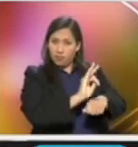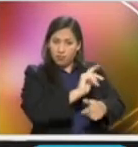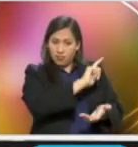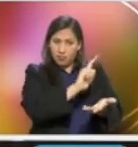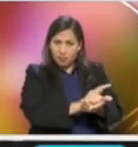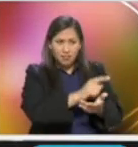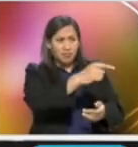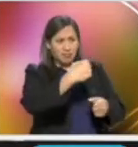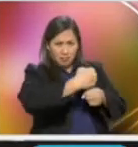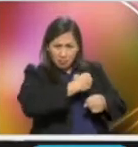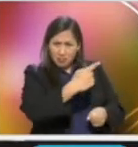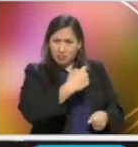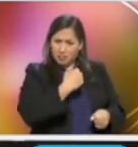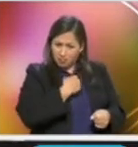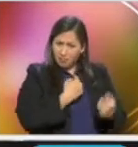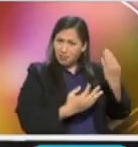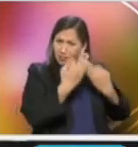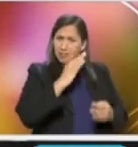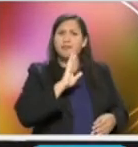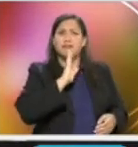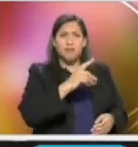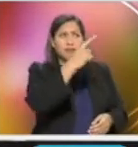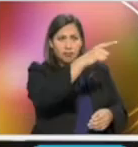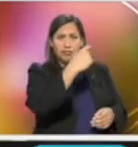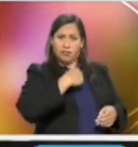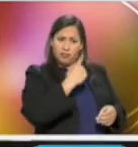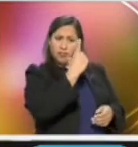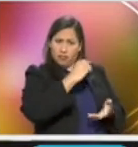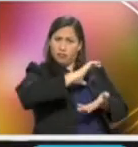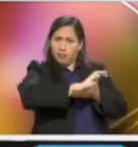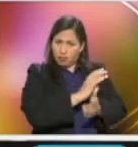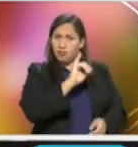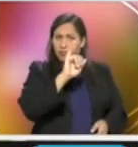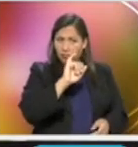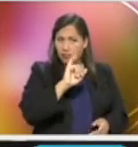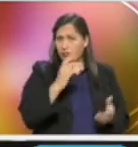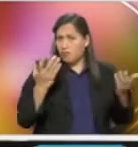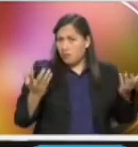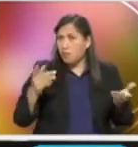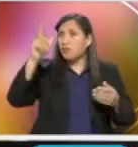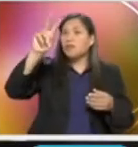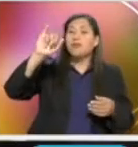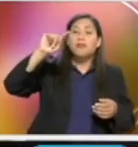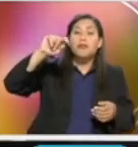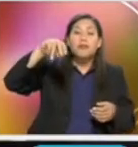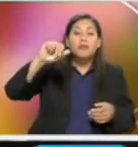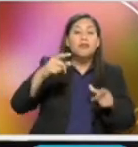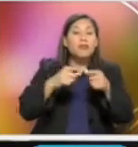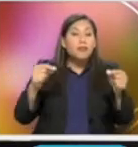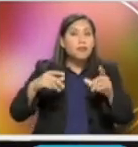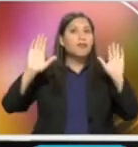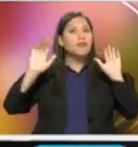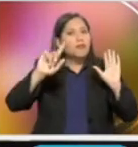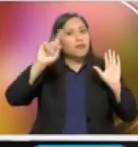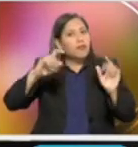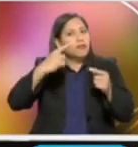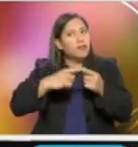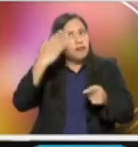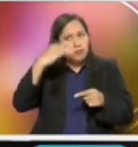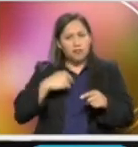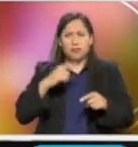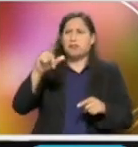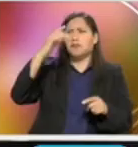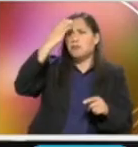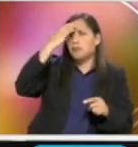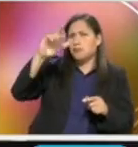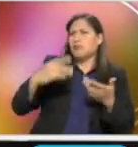que a mí me trata como, que ellos sí me discriminan, o sea, aquí yo no sé qué hagan en Vietnam, pero aquí yo sí que sé que me discriminan. Entonces, en